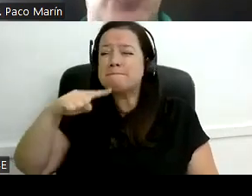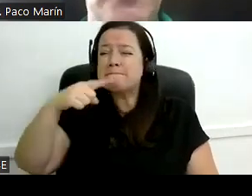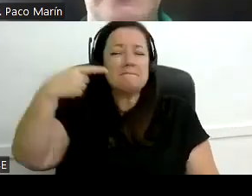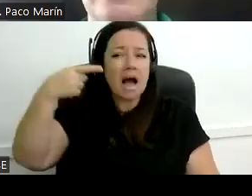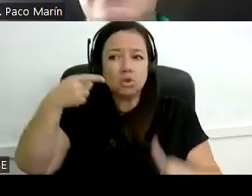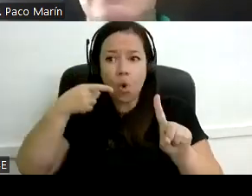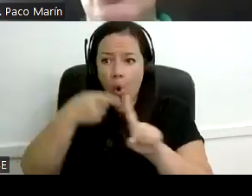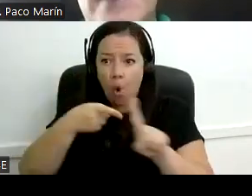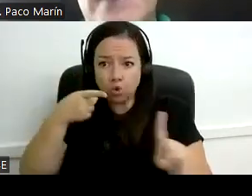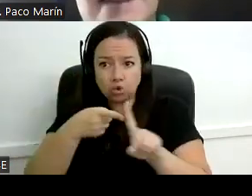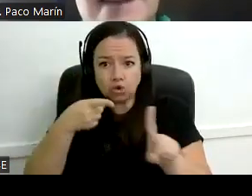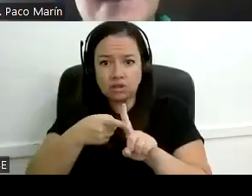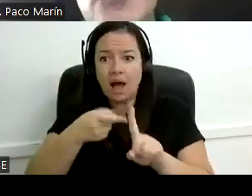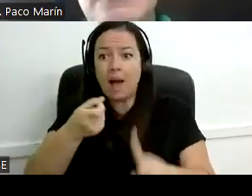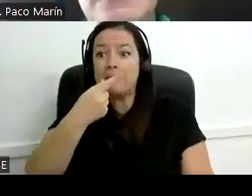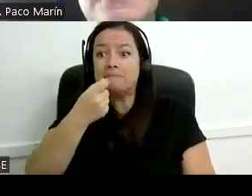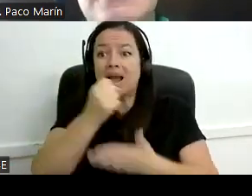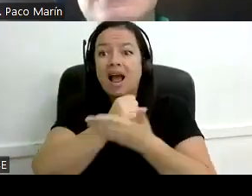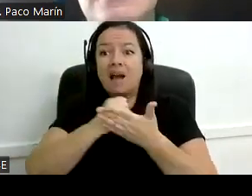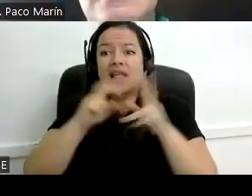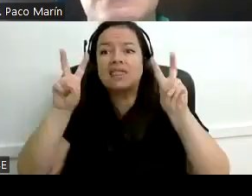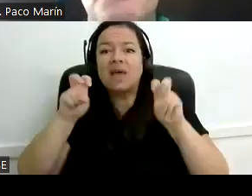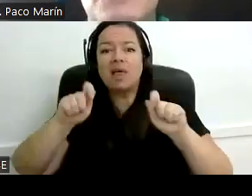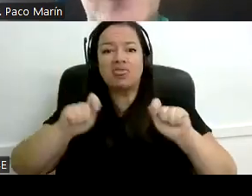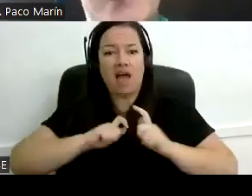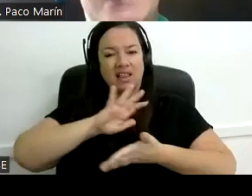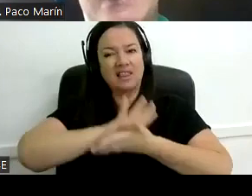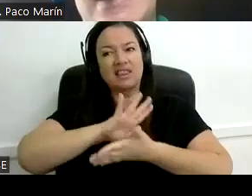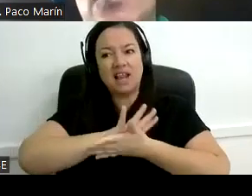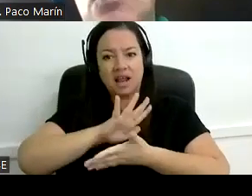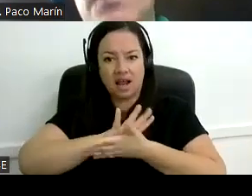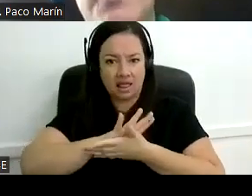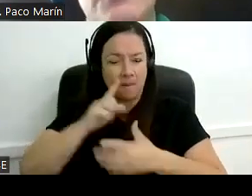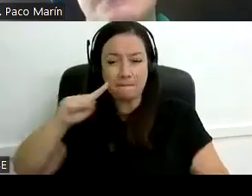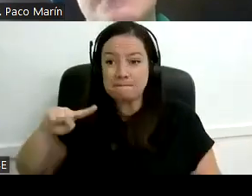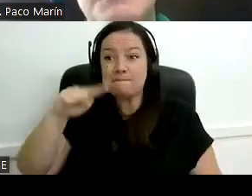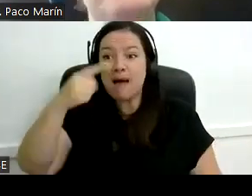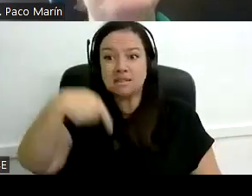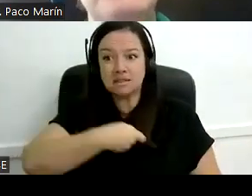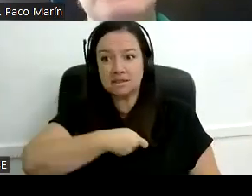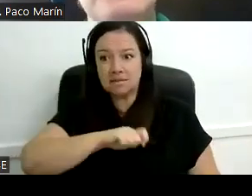y que abusa de los tranquilizantes y generan, como sabéis,